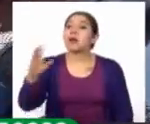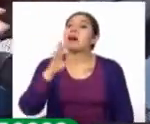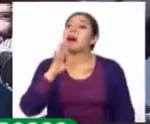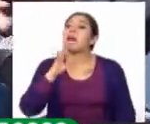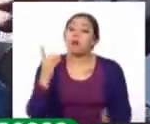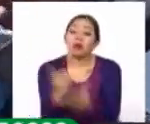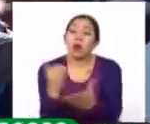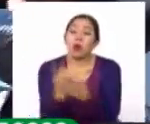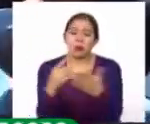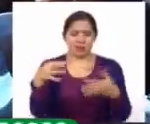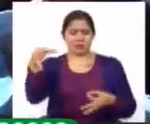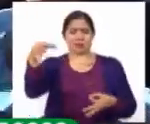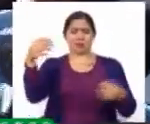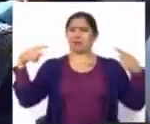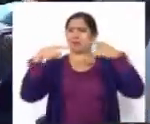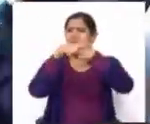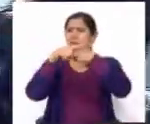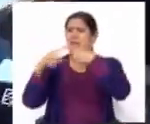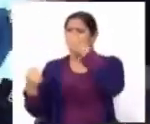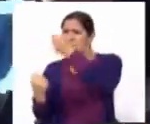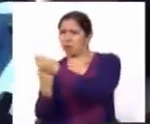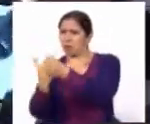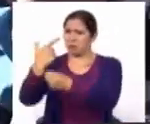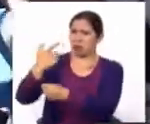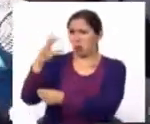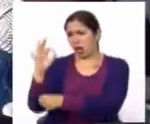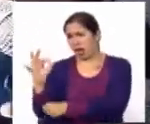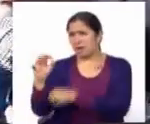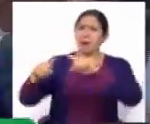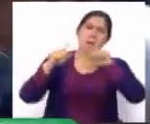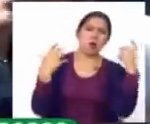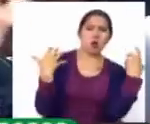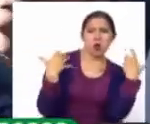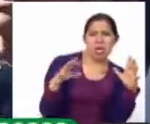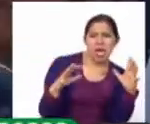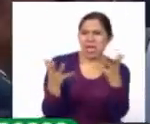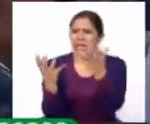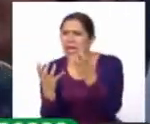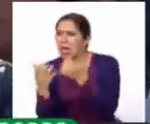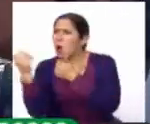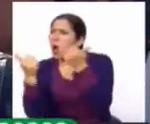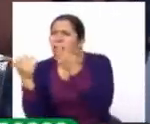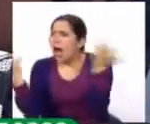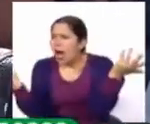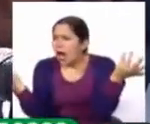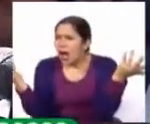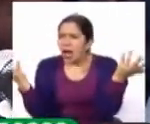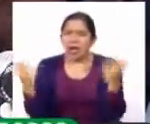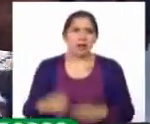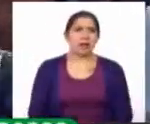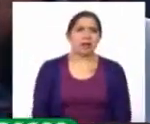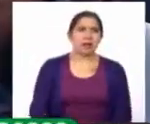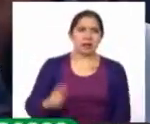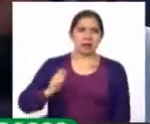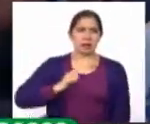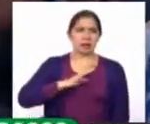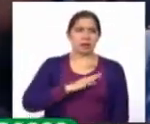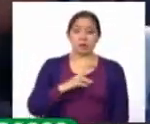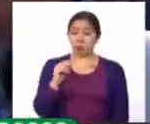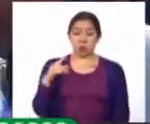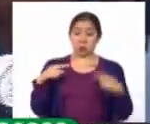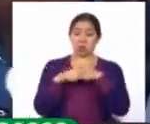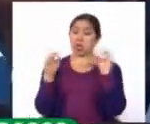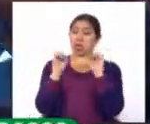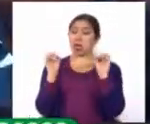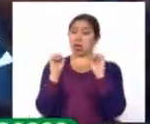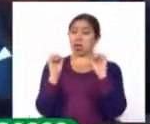documento ambiguo que apoya el 21F, que no quieren, que quieren la... que quieren que los tribunales... No es ambiguo.